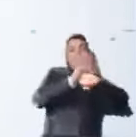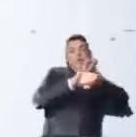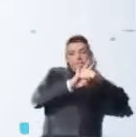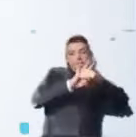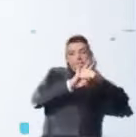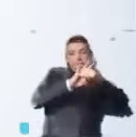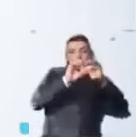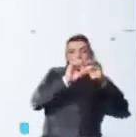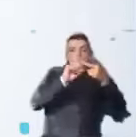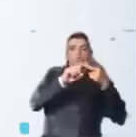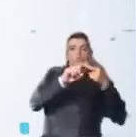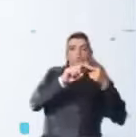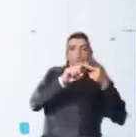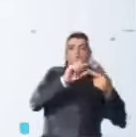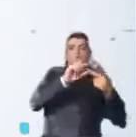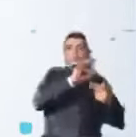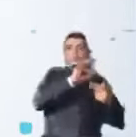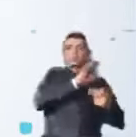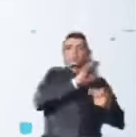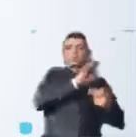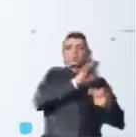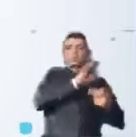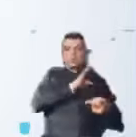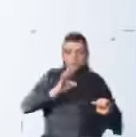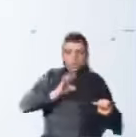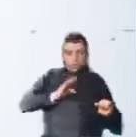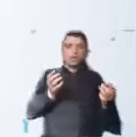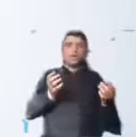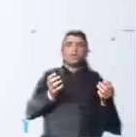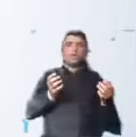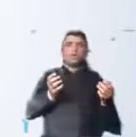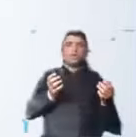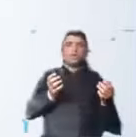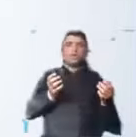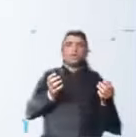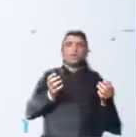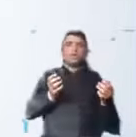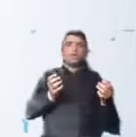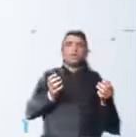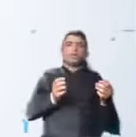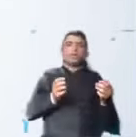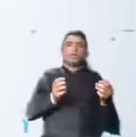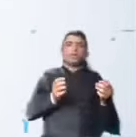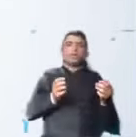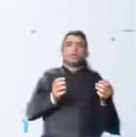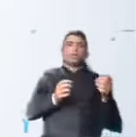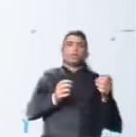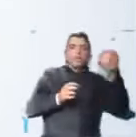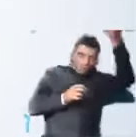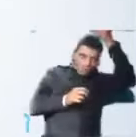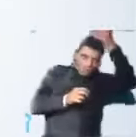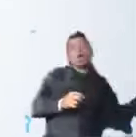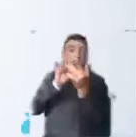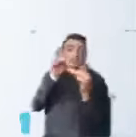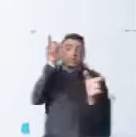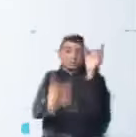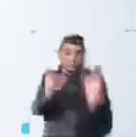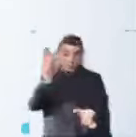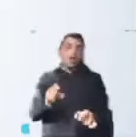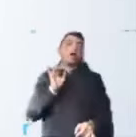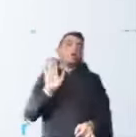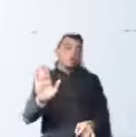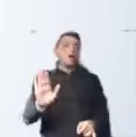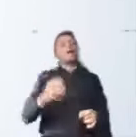el día en contacto con personas que pueden transmitirles enfermedades. Entonces pongo este ejemplo. Si una persona está en un